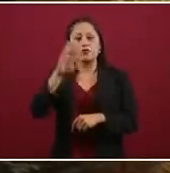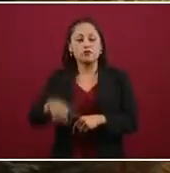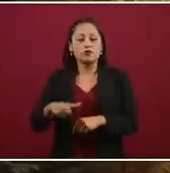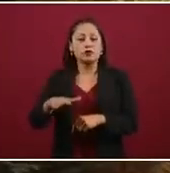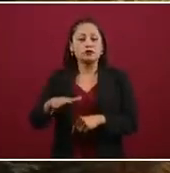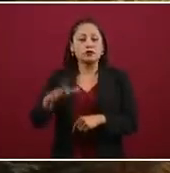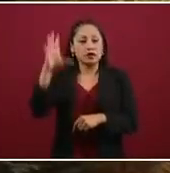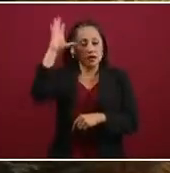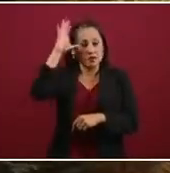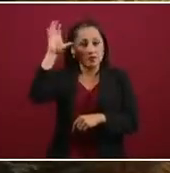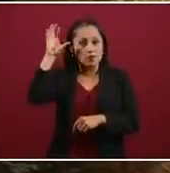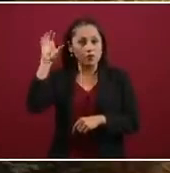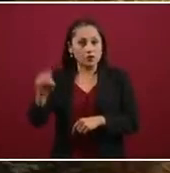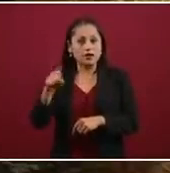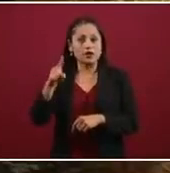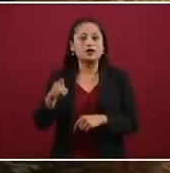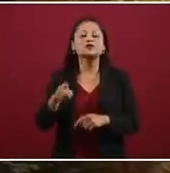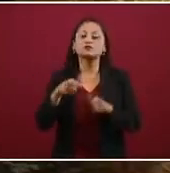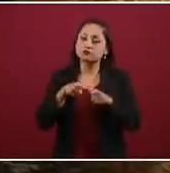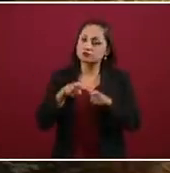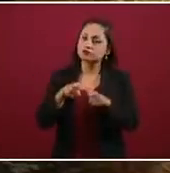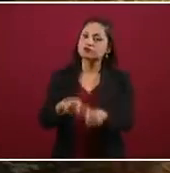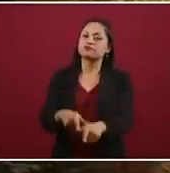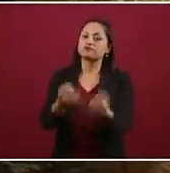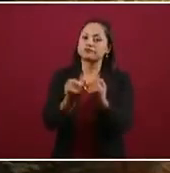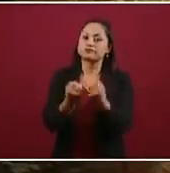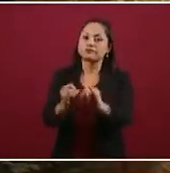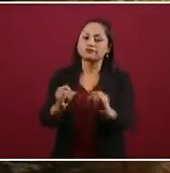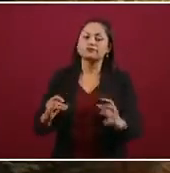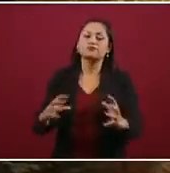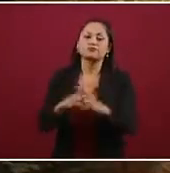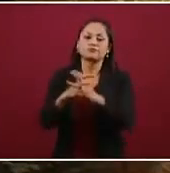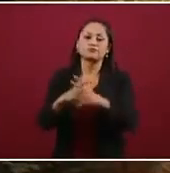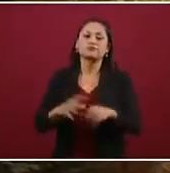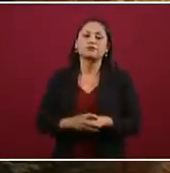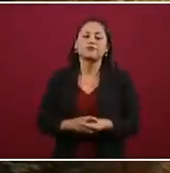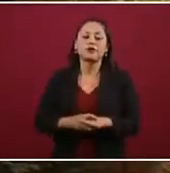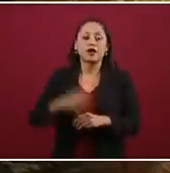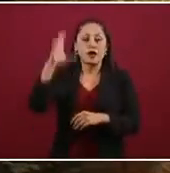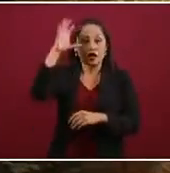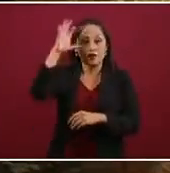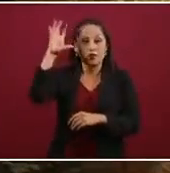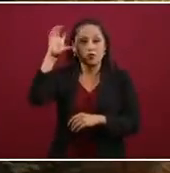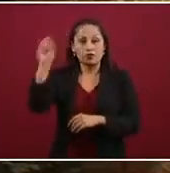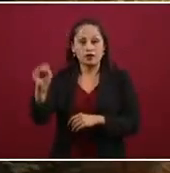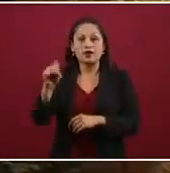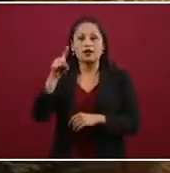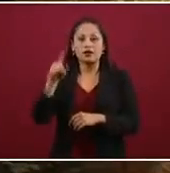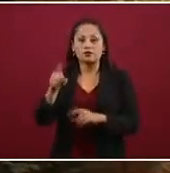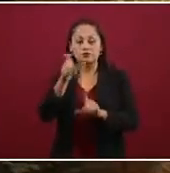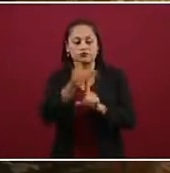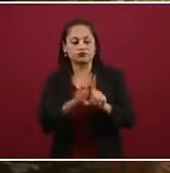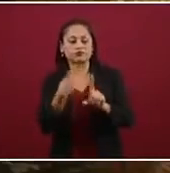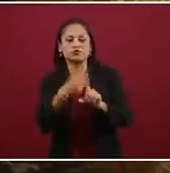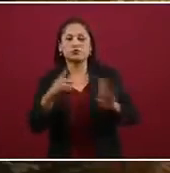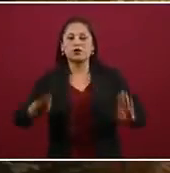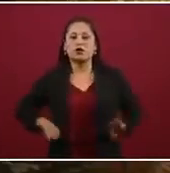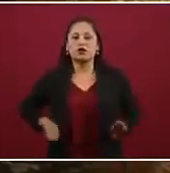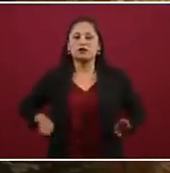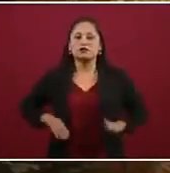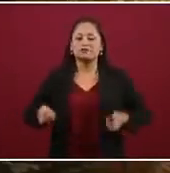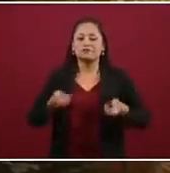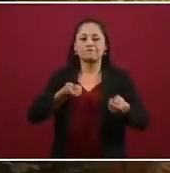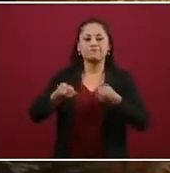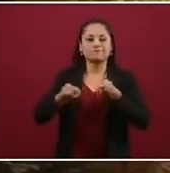Morelos y Pavón comandó la segunda etapa de la gesta independentista. Morelos tenía muchas virtudes como estratega, lo que le permitió